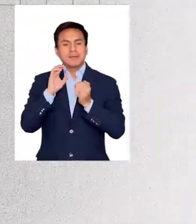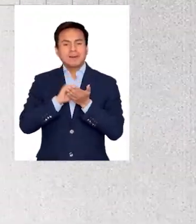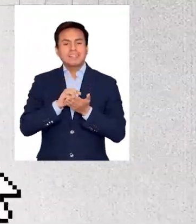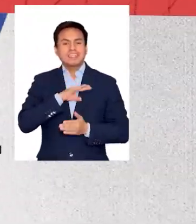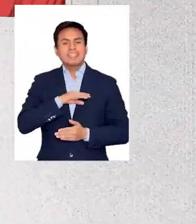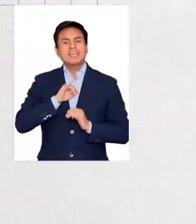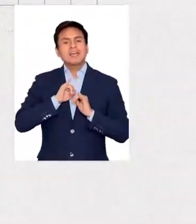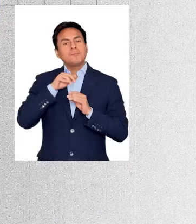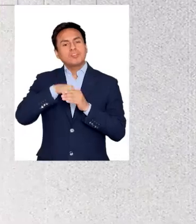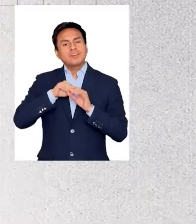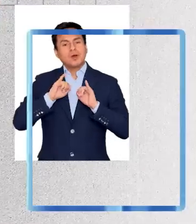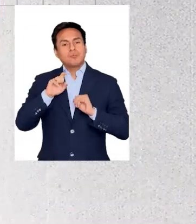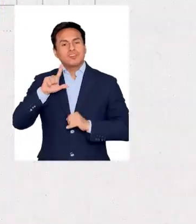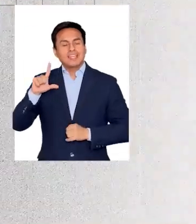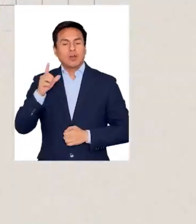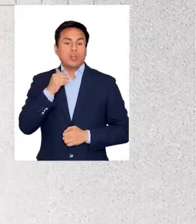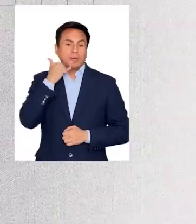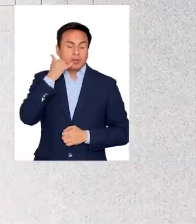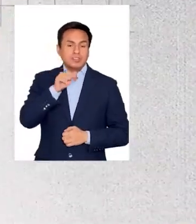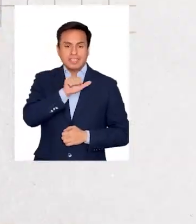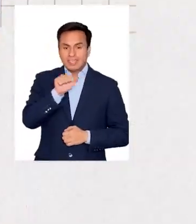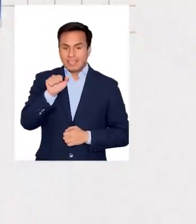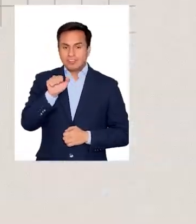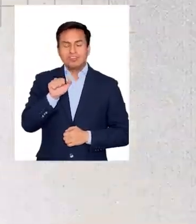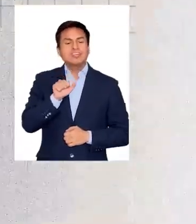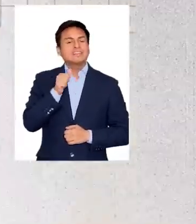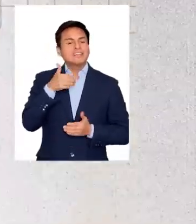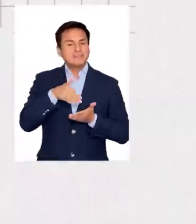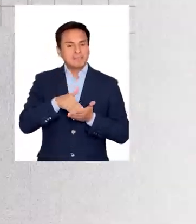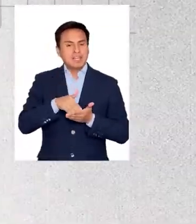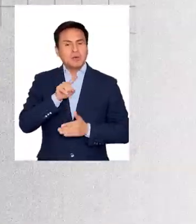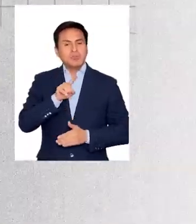en chilevotainformado.cl o llamando al 600